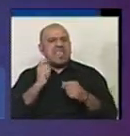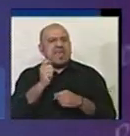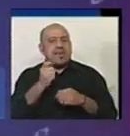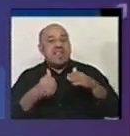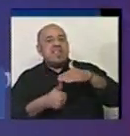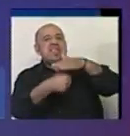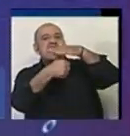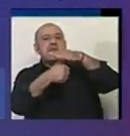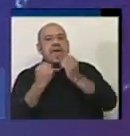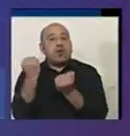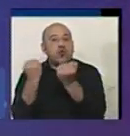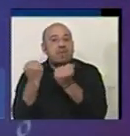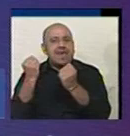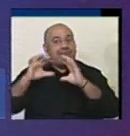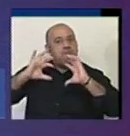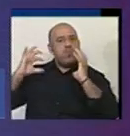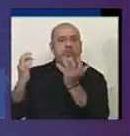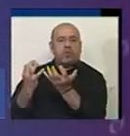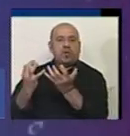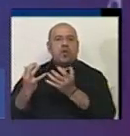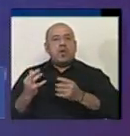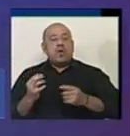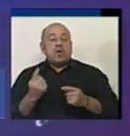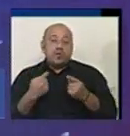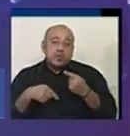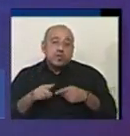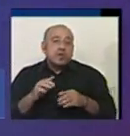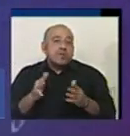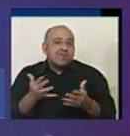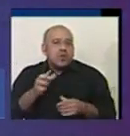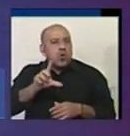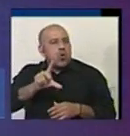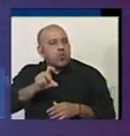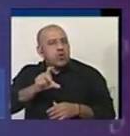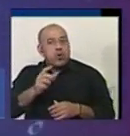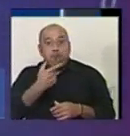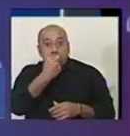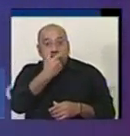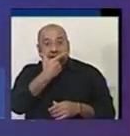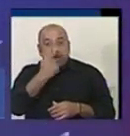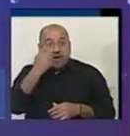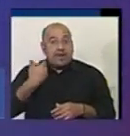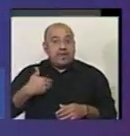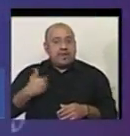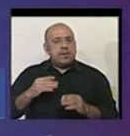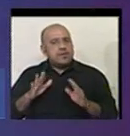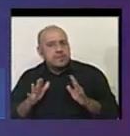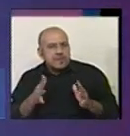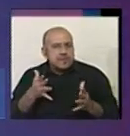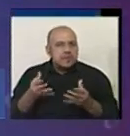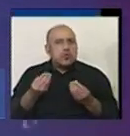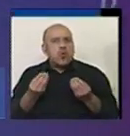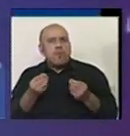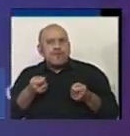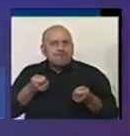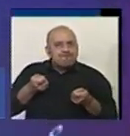también sobre esta parte del mundo. Y obviamente Macri ahí cuerpió bien la situación. Si hubiera sido Bolsonaro, no